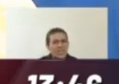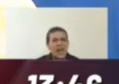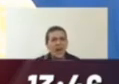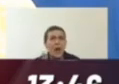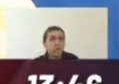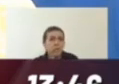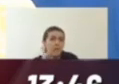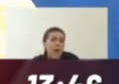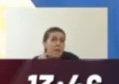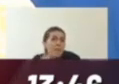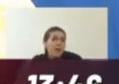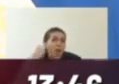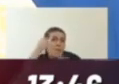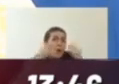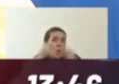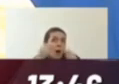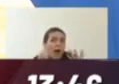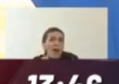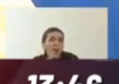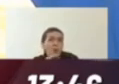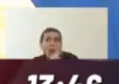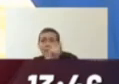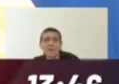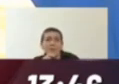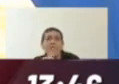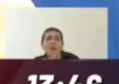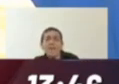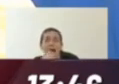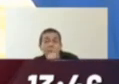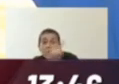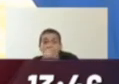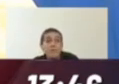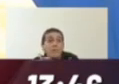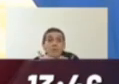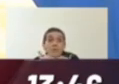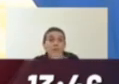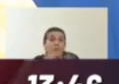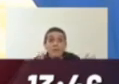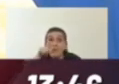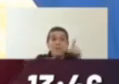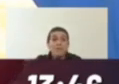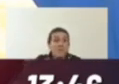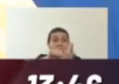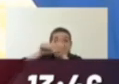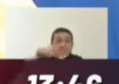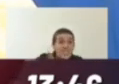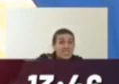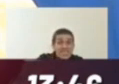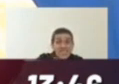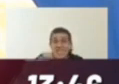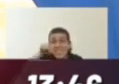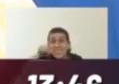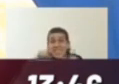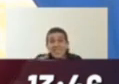la preocupación que genera la incertidumbre a la que la pandemia nos condena. Nadie en el mundo sabe cuándo